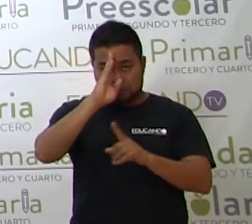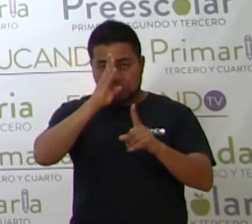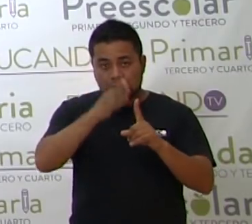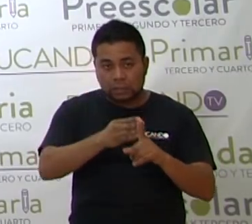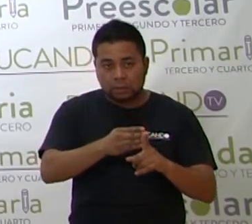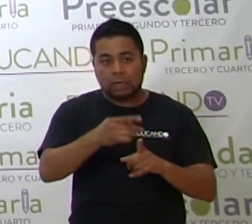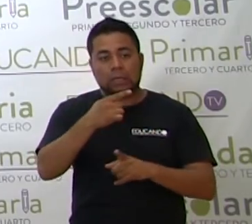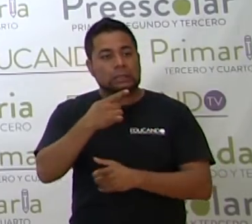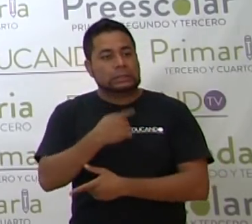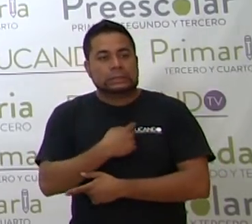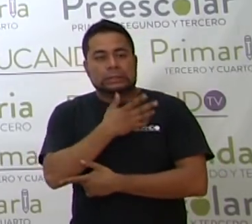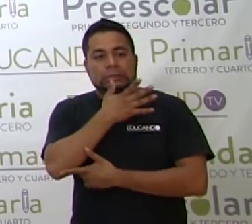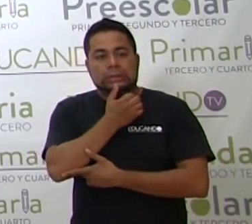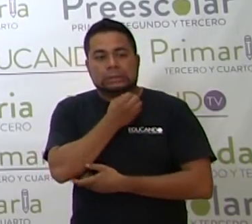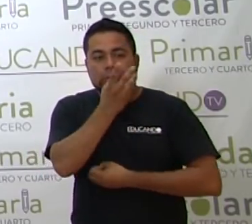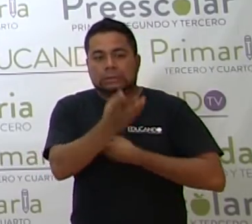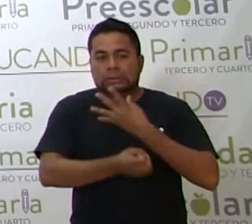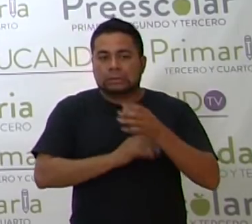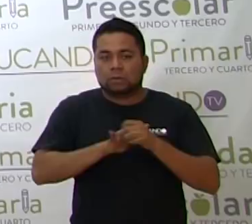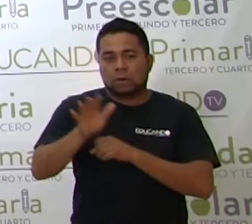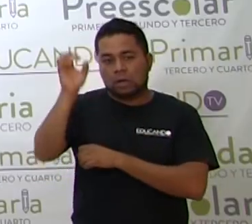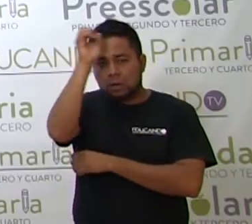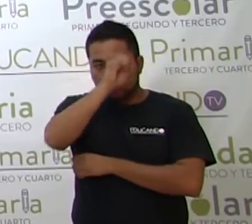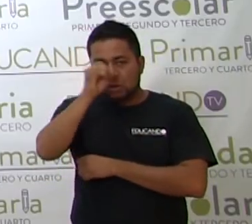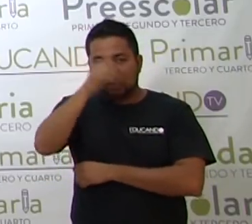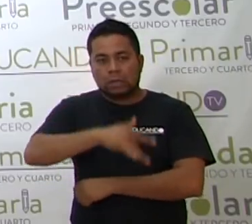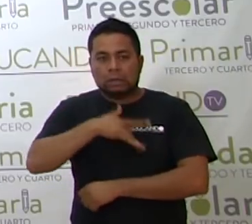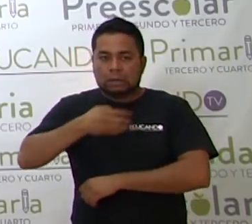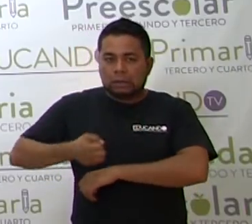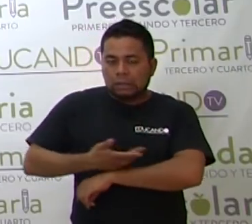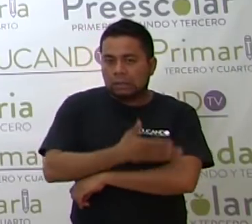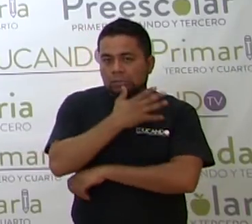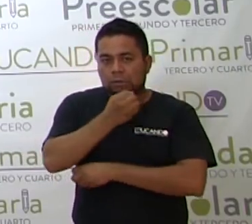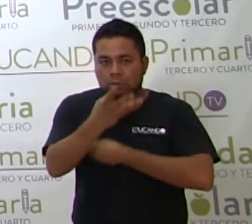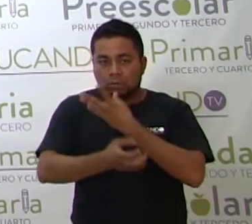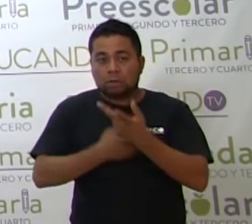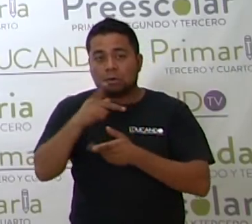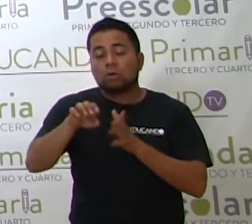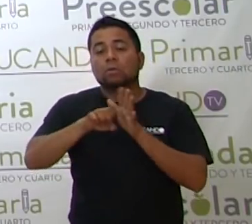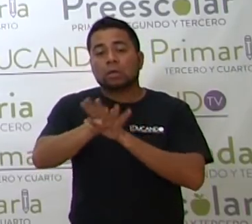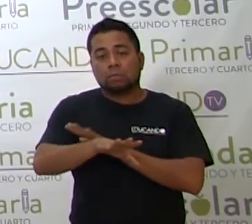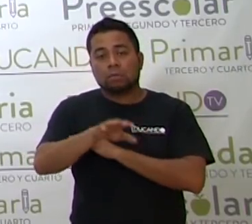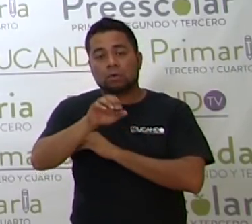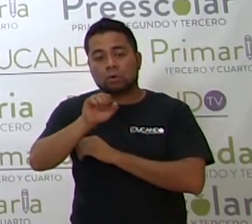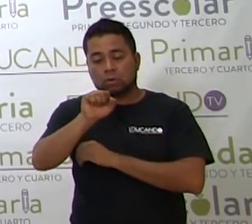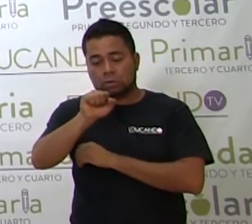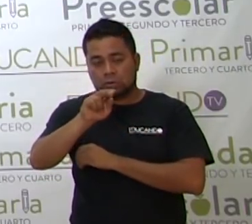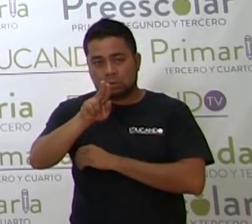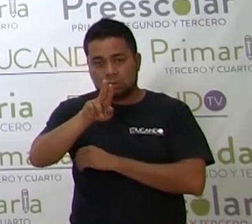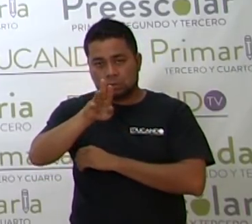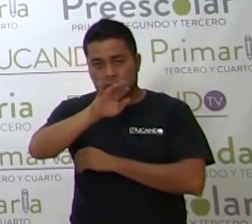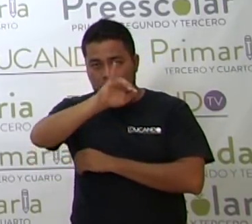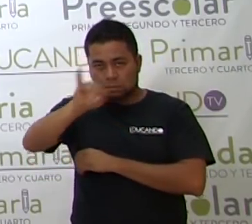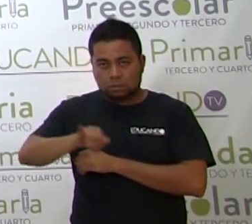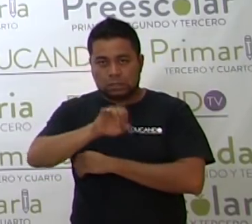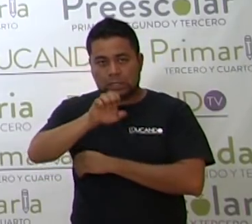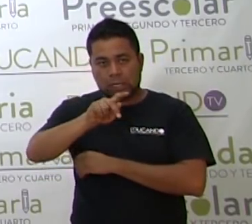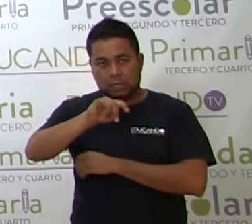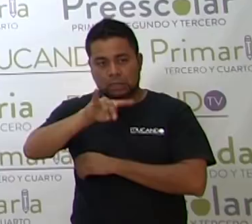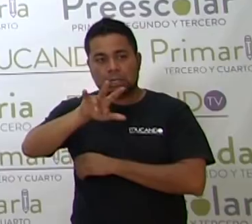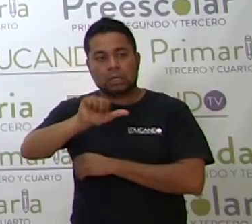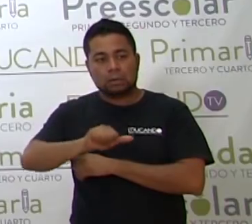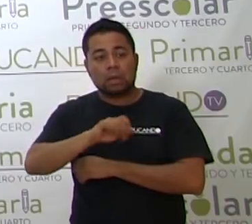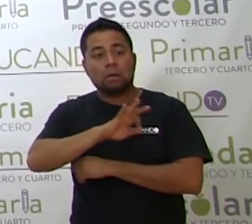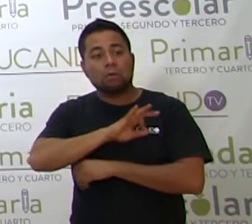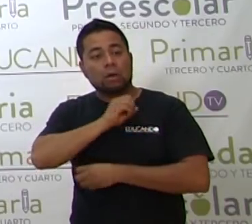no va a poder expresar sus opiniones o emociones. Pero en la subjetiva, ahí sí va a poder